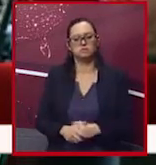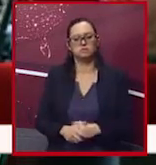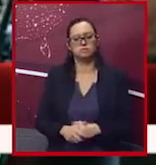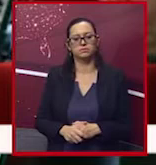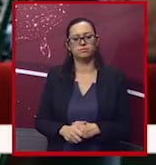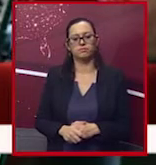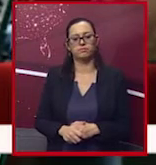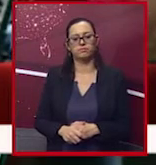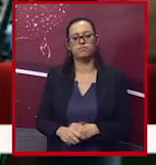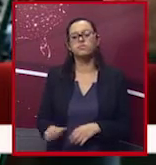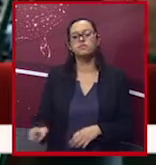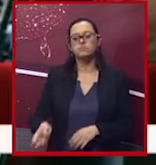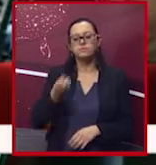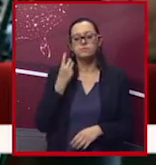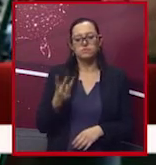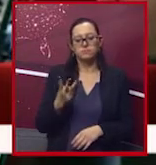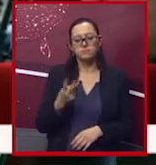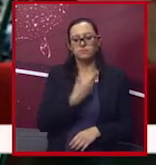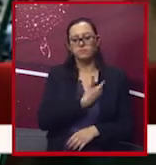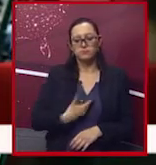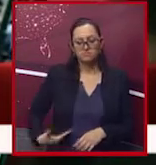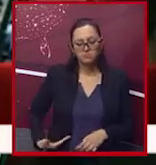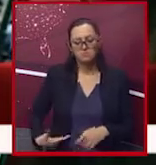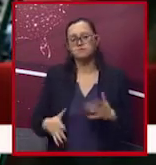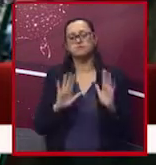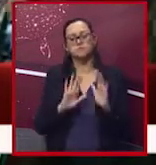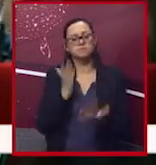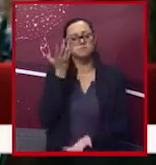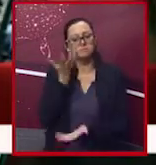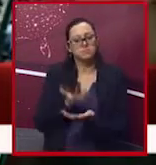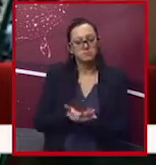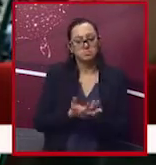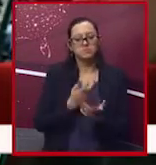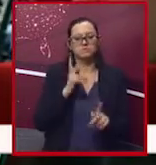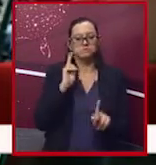Que los 3 presidentes se den el tiempo de